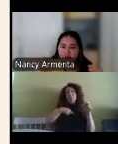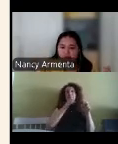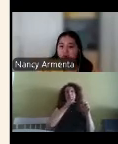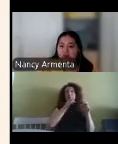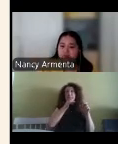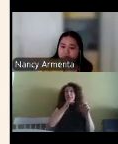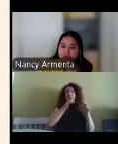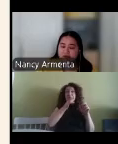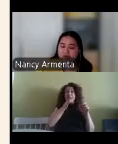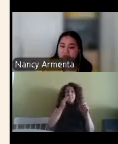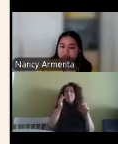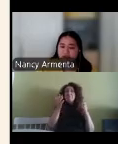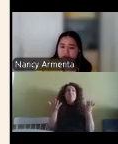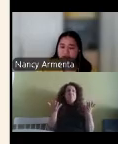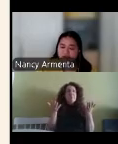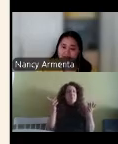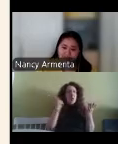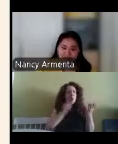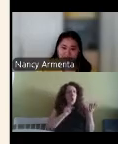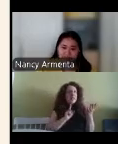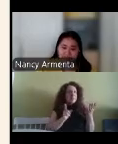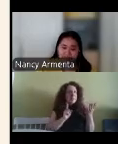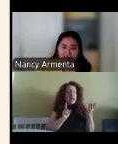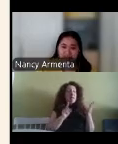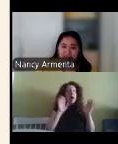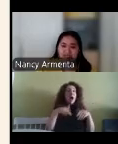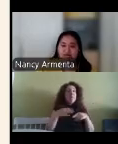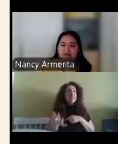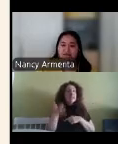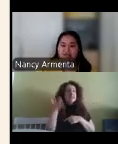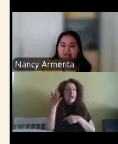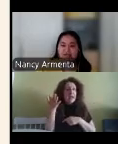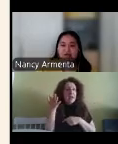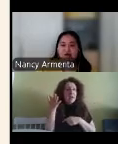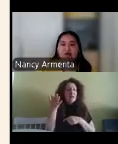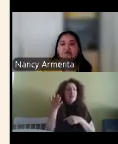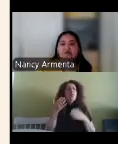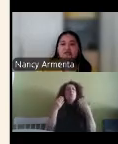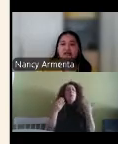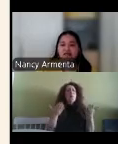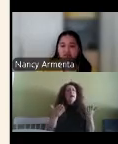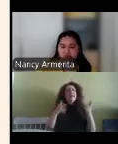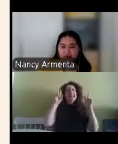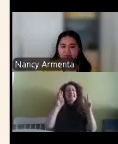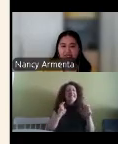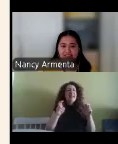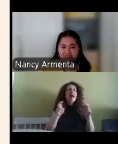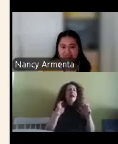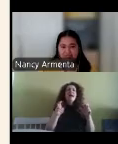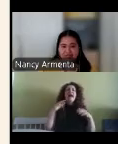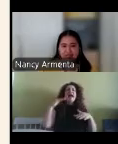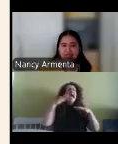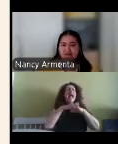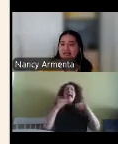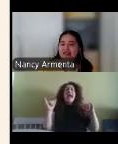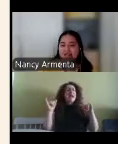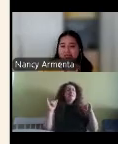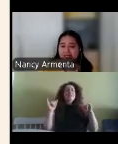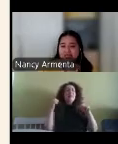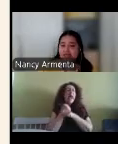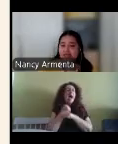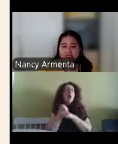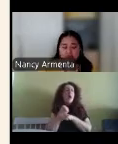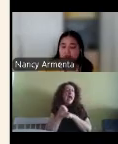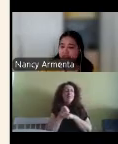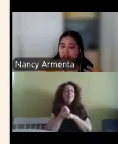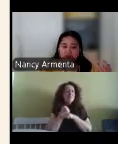radar, como no lo esperábamos, que salió de manera emergente, fue esta incompatibilidad laboral. Es decir, al final del